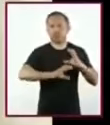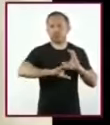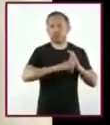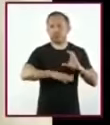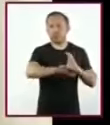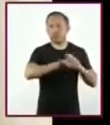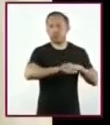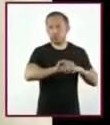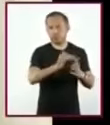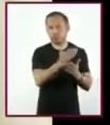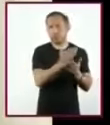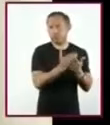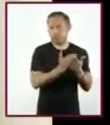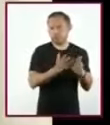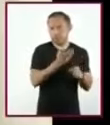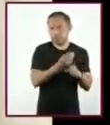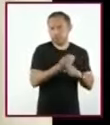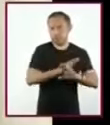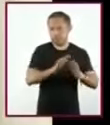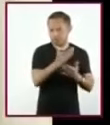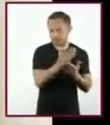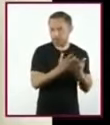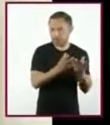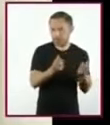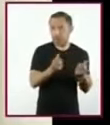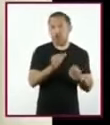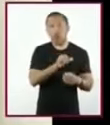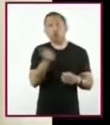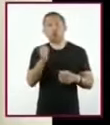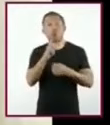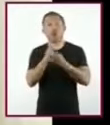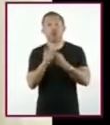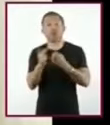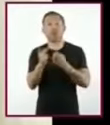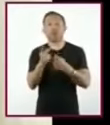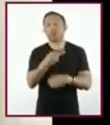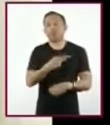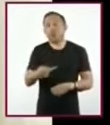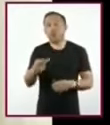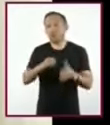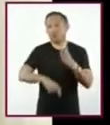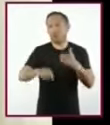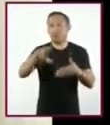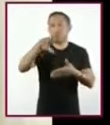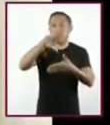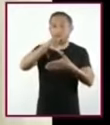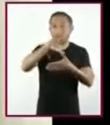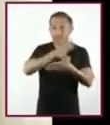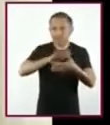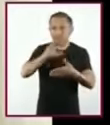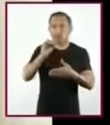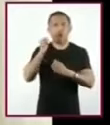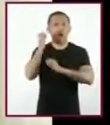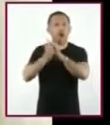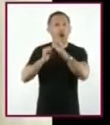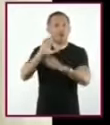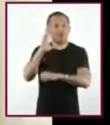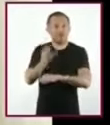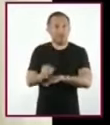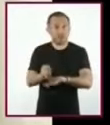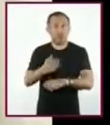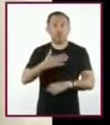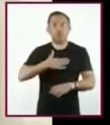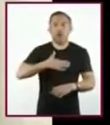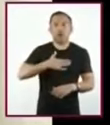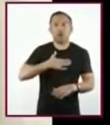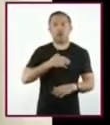menos desarrollados, digamos así, de nuestra América y de África, fundamentalmente, la carencia de cloacas,